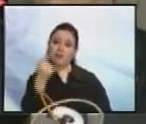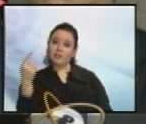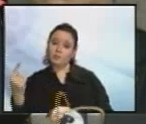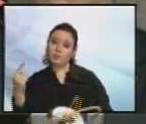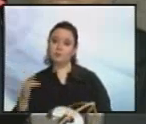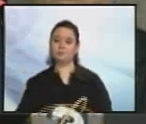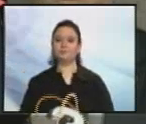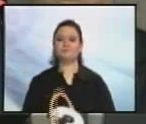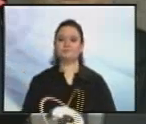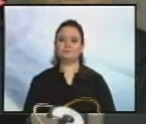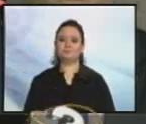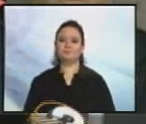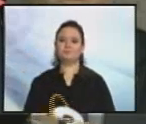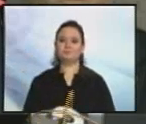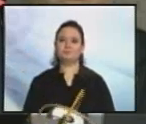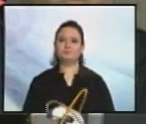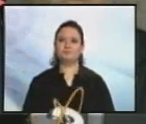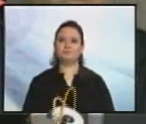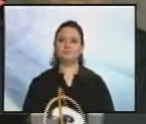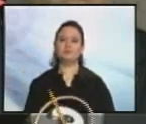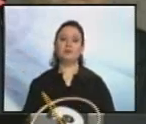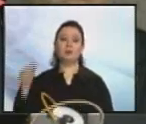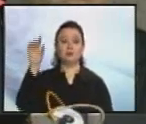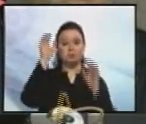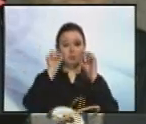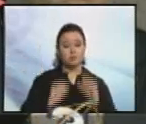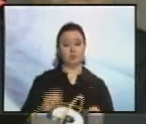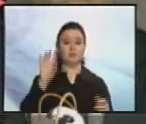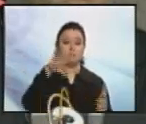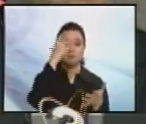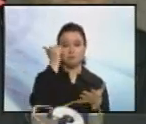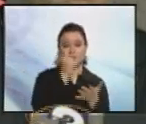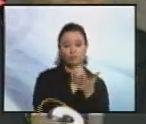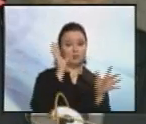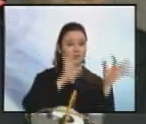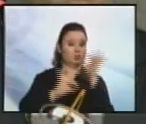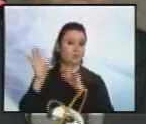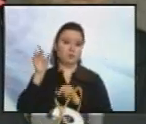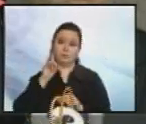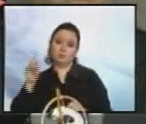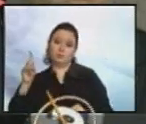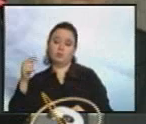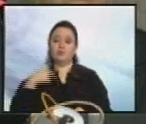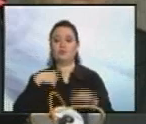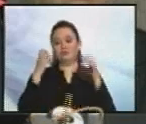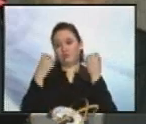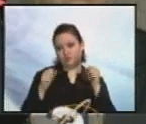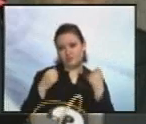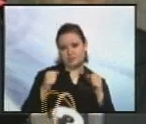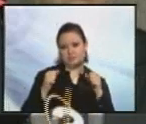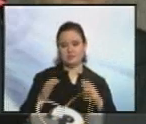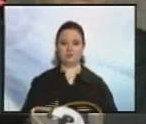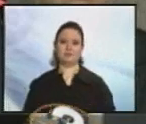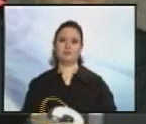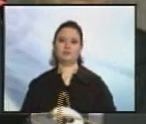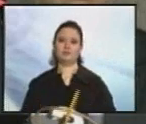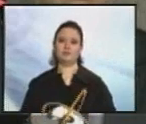calificarlo. Mis aciertos, si los tuve, no son virtudes,